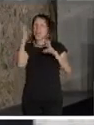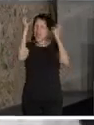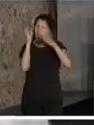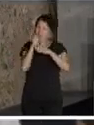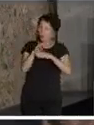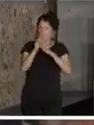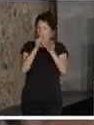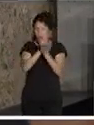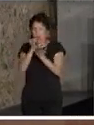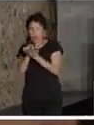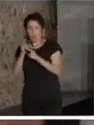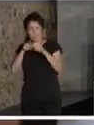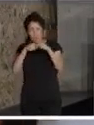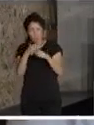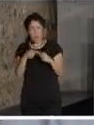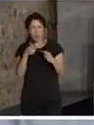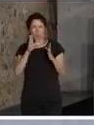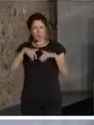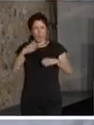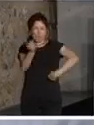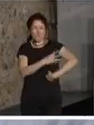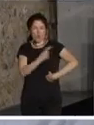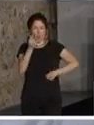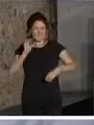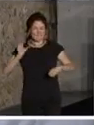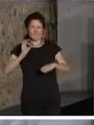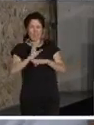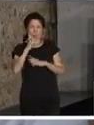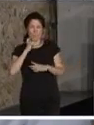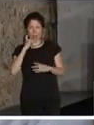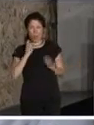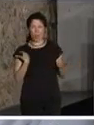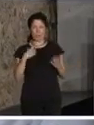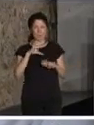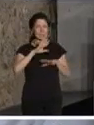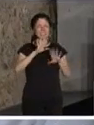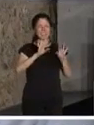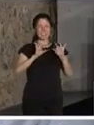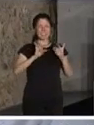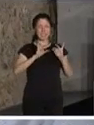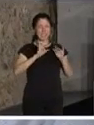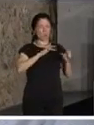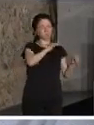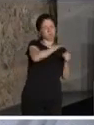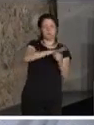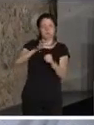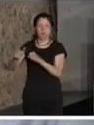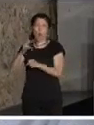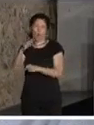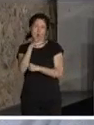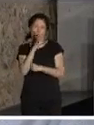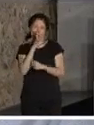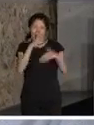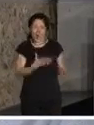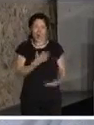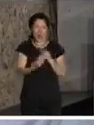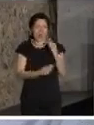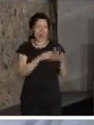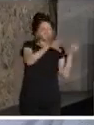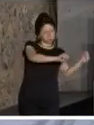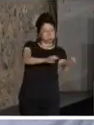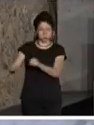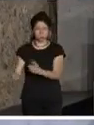ganadería familiar que haga que los fondos de inversión No acamparen en la tierra no acampar en el agua como están haciendo ahora